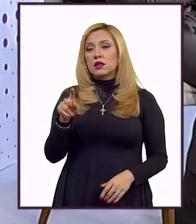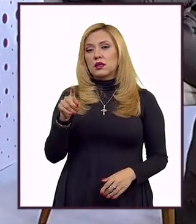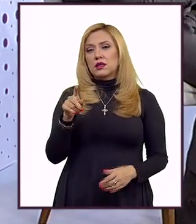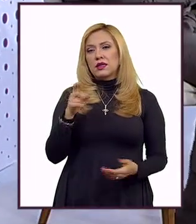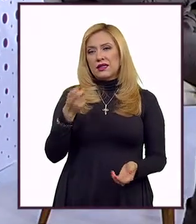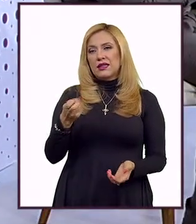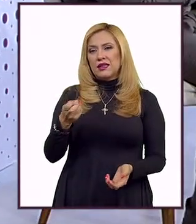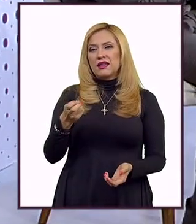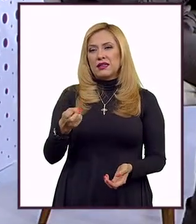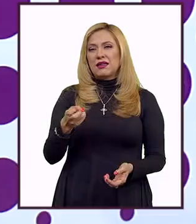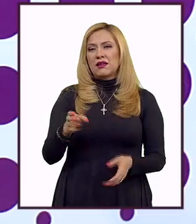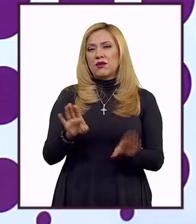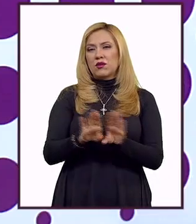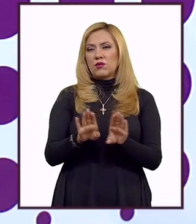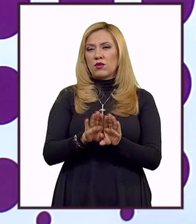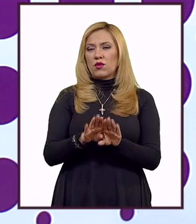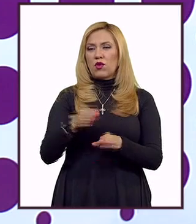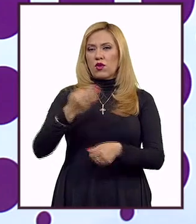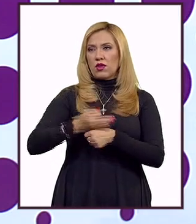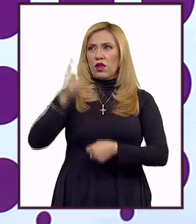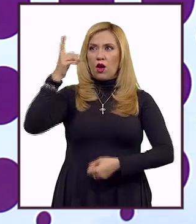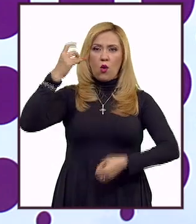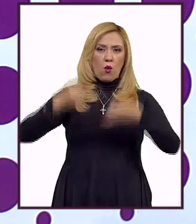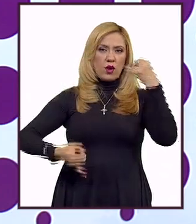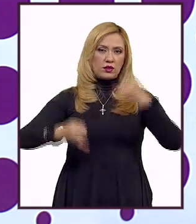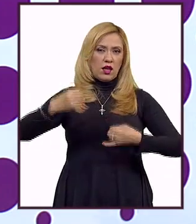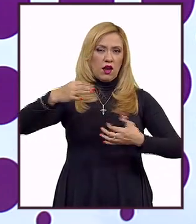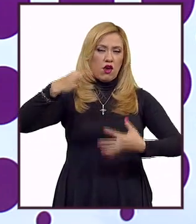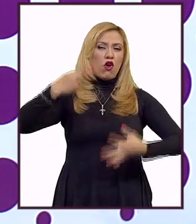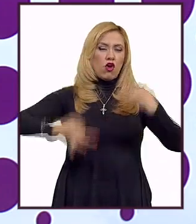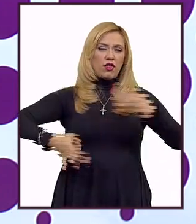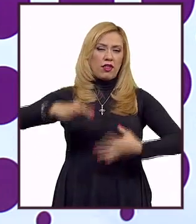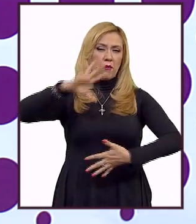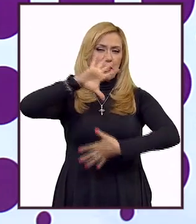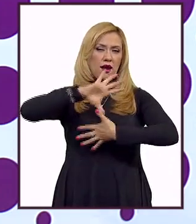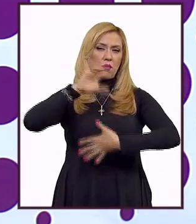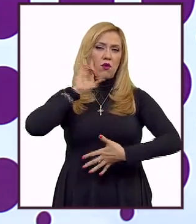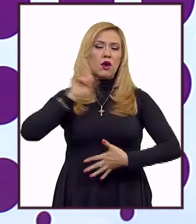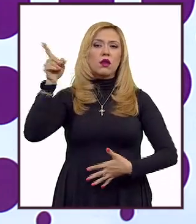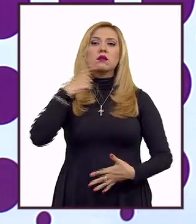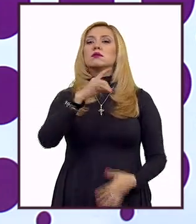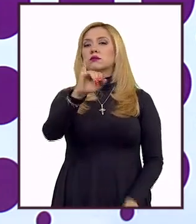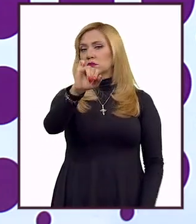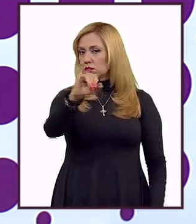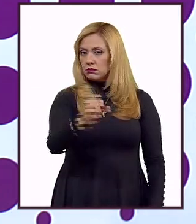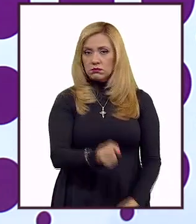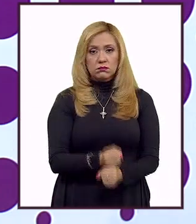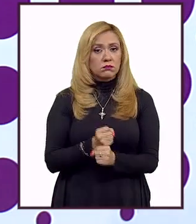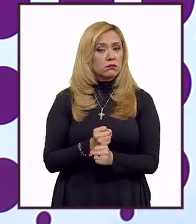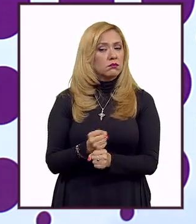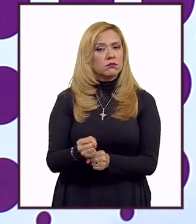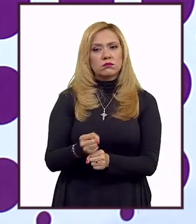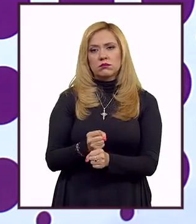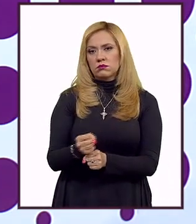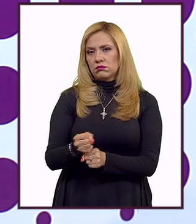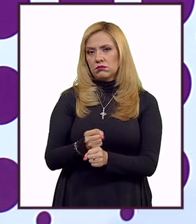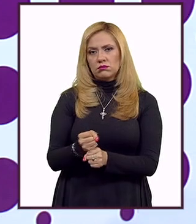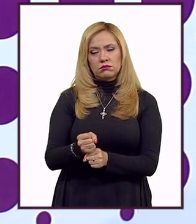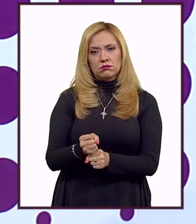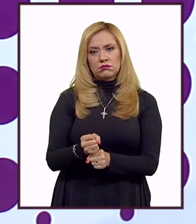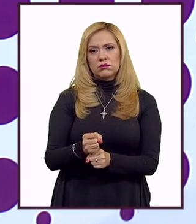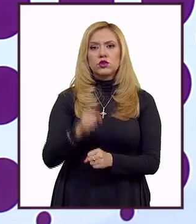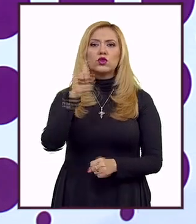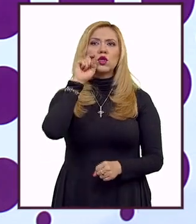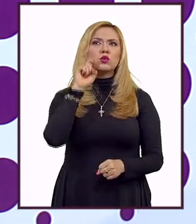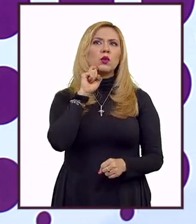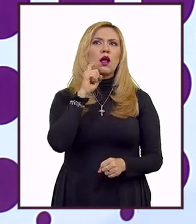Elizabeth Odio Benito, actual jueza de la Corte Interamericana, se configuró como tortura, porque antes la violencia sexual no era vista como un